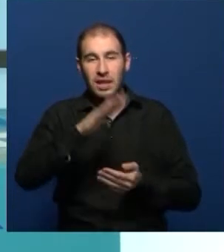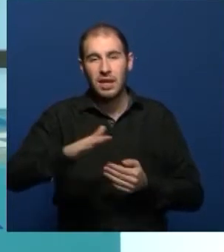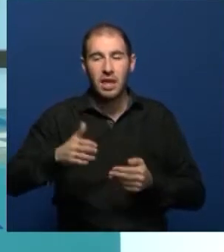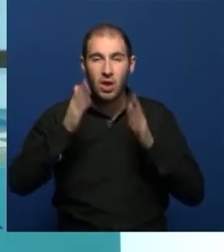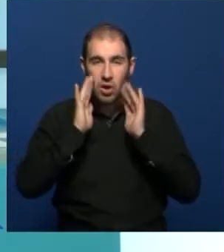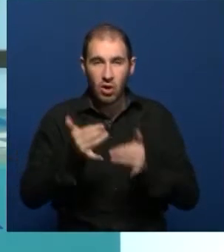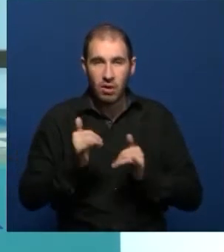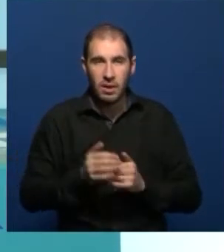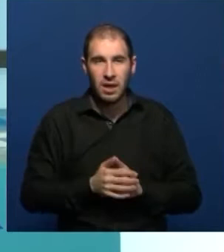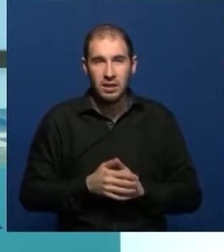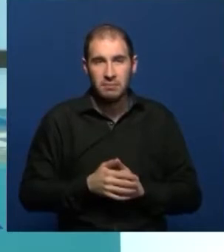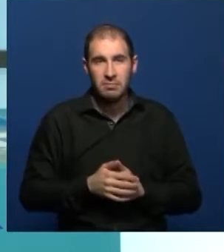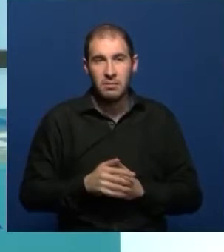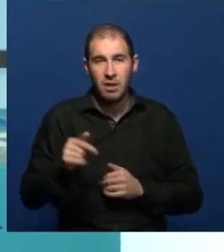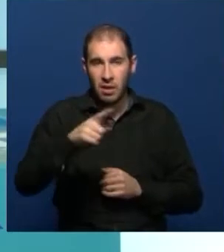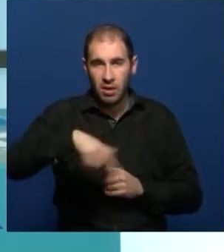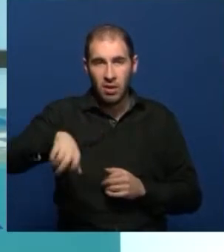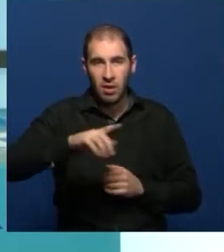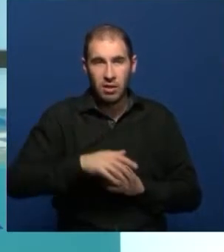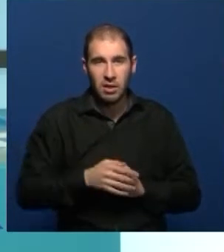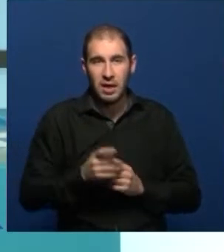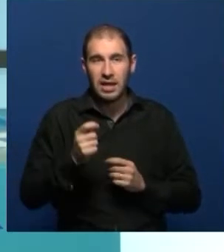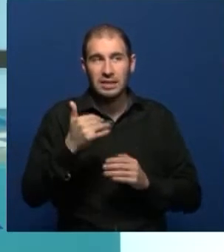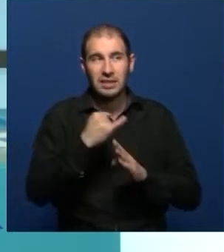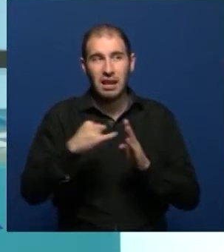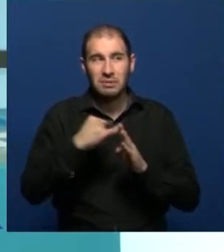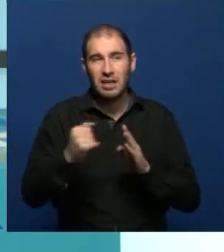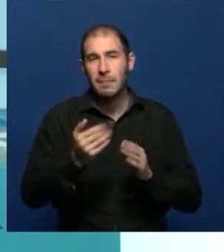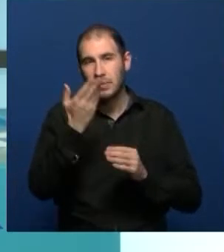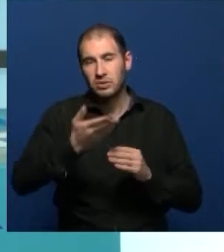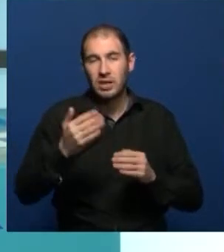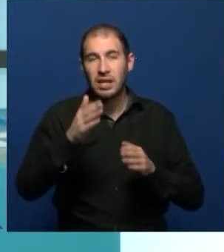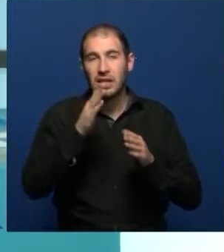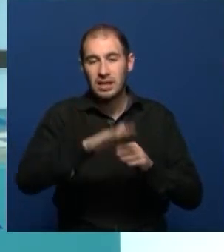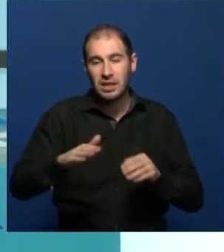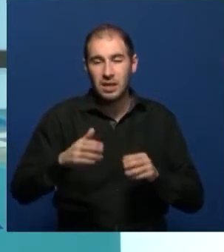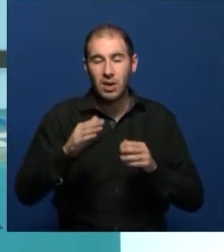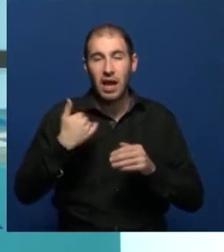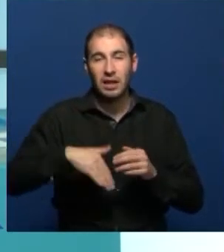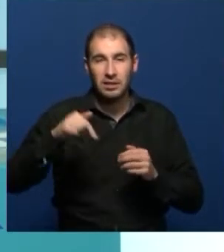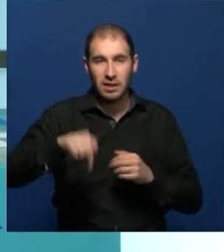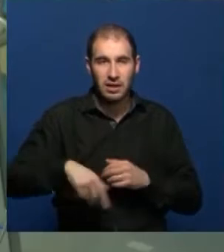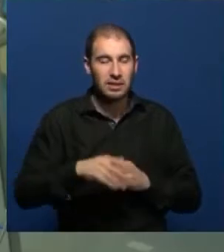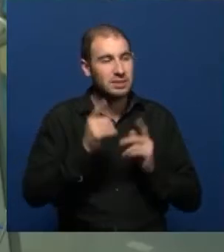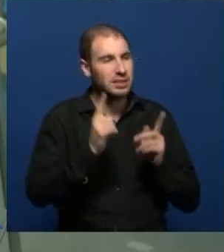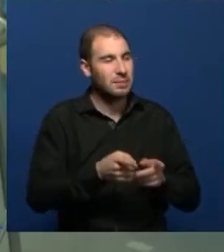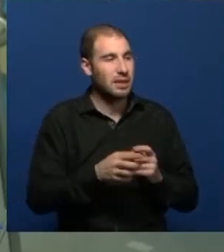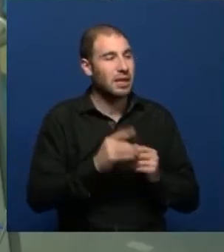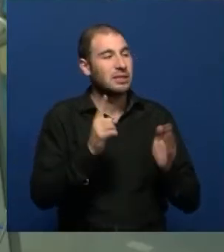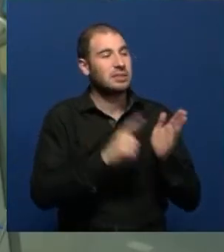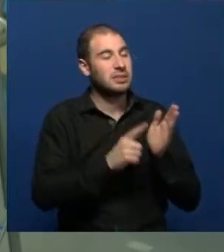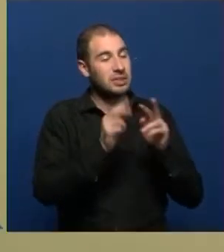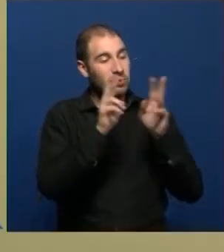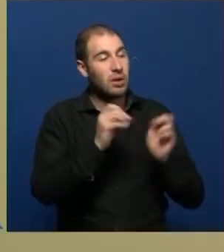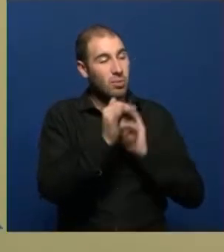niñas y adolescentes, es casi la mitad de la población de niños y niñas, sí, en nuestro país. Incluso los titulares hablan